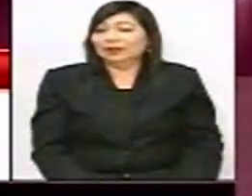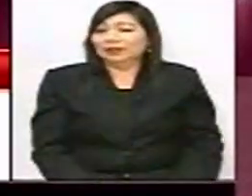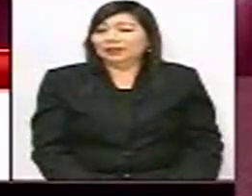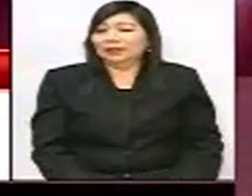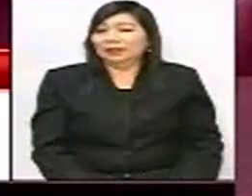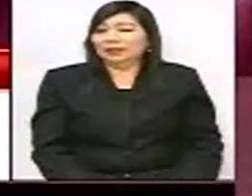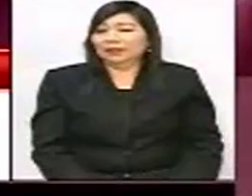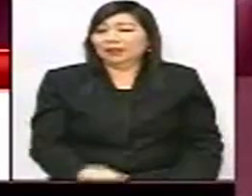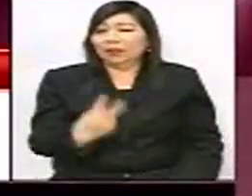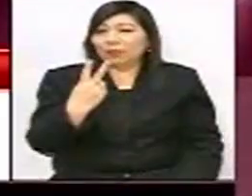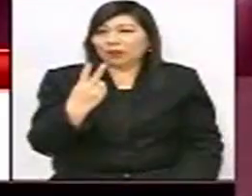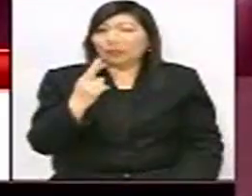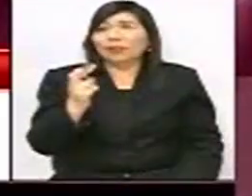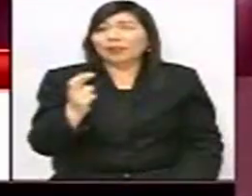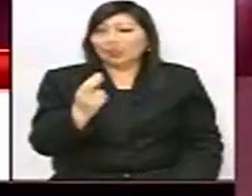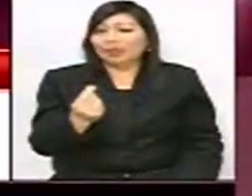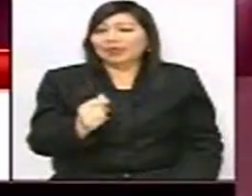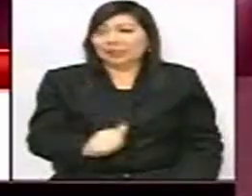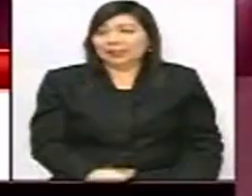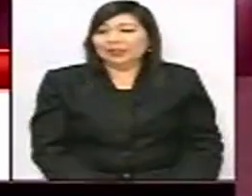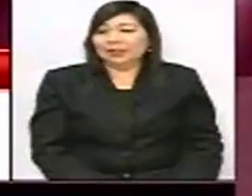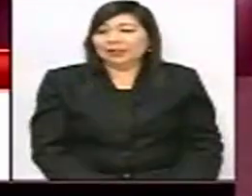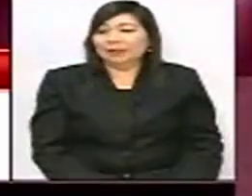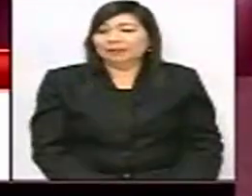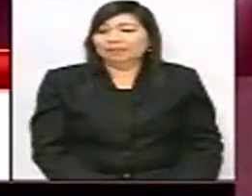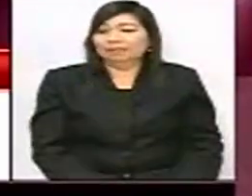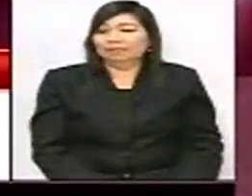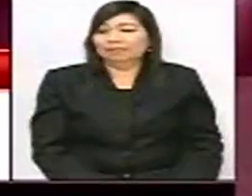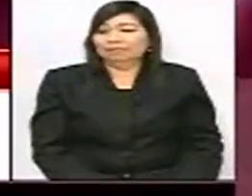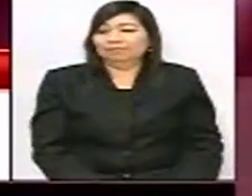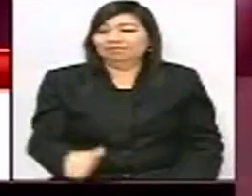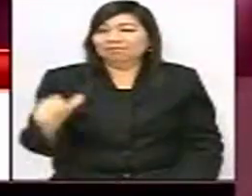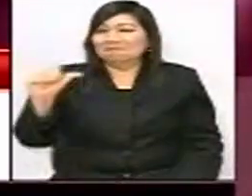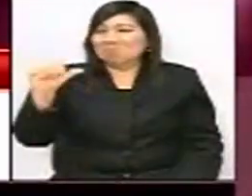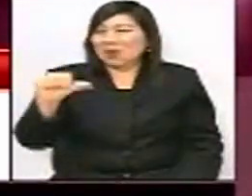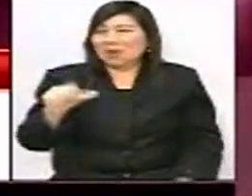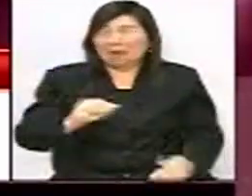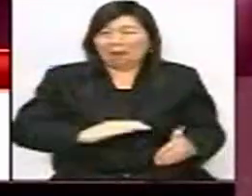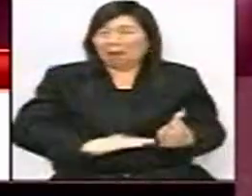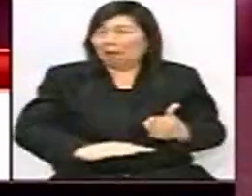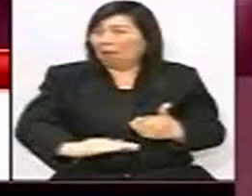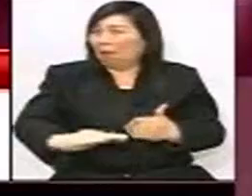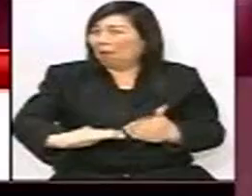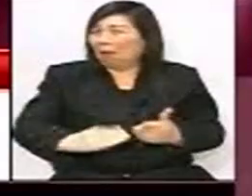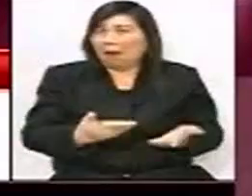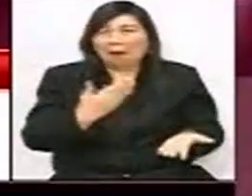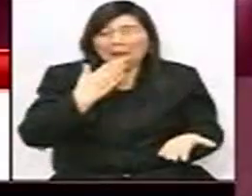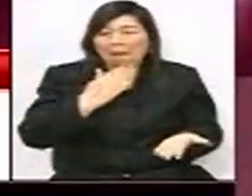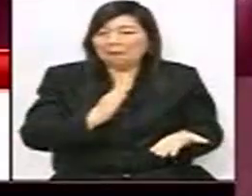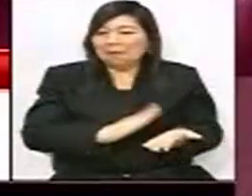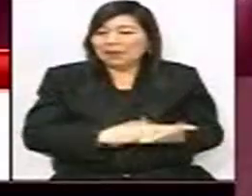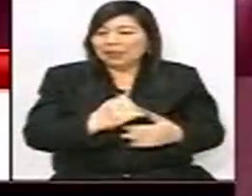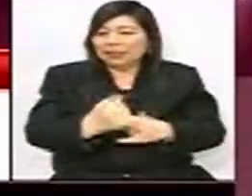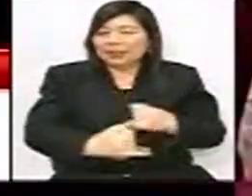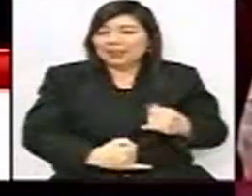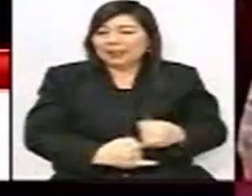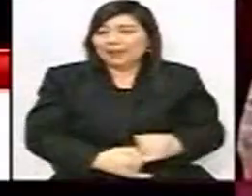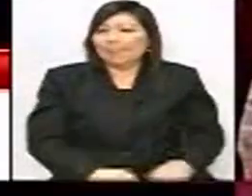casi 2 dólares, presidente. Es el doble por una peor autopista que no reúne los estándares